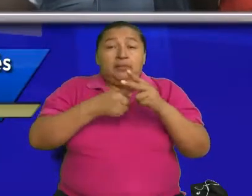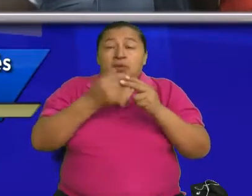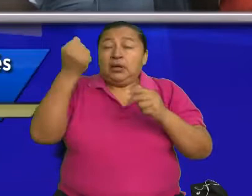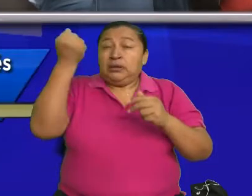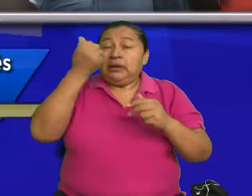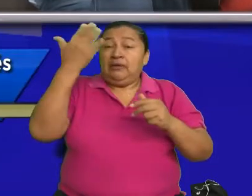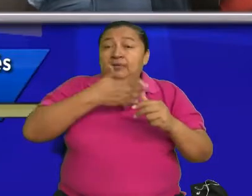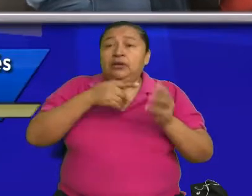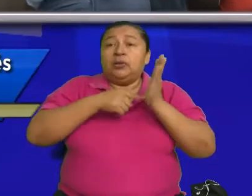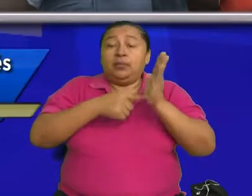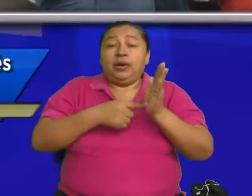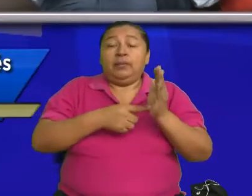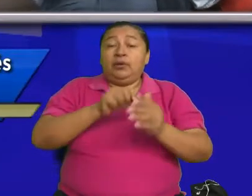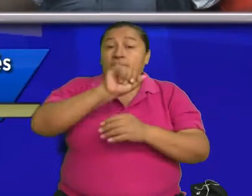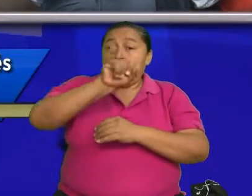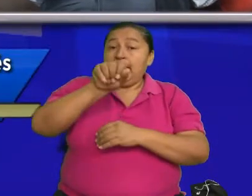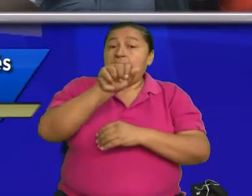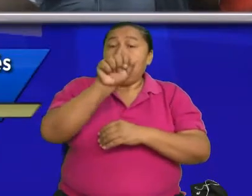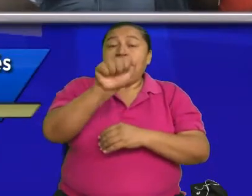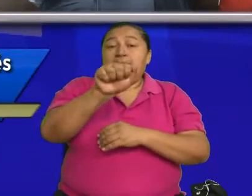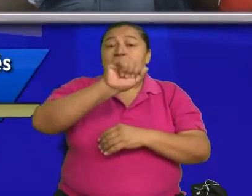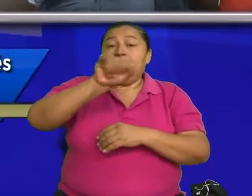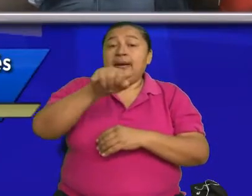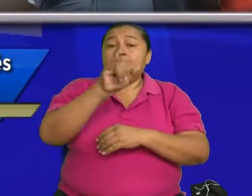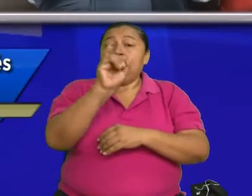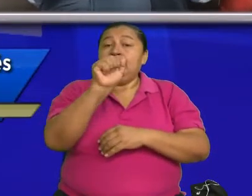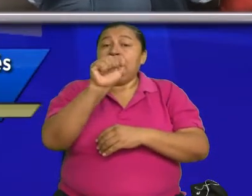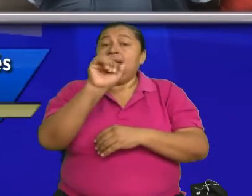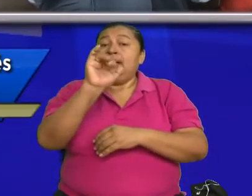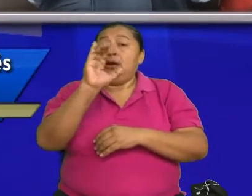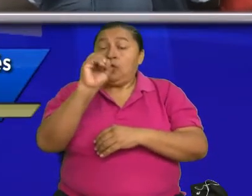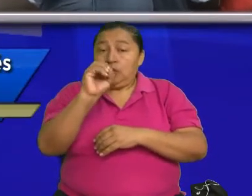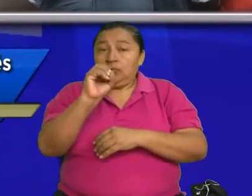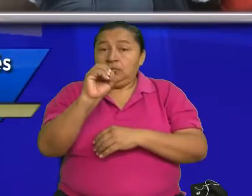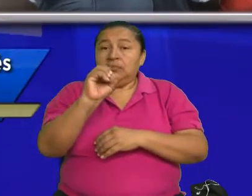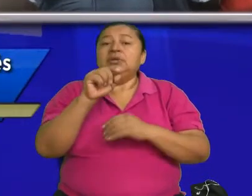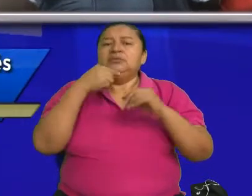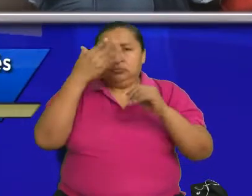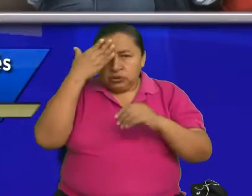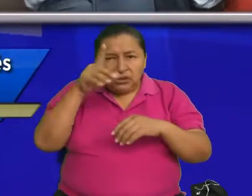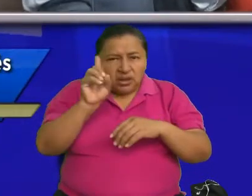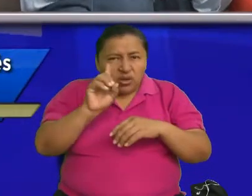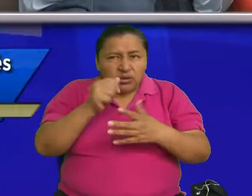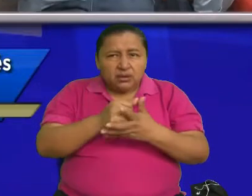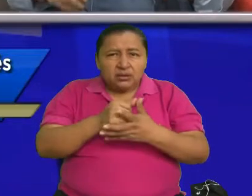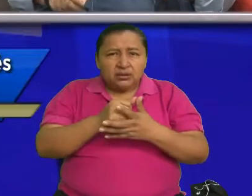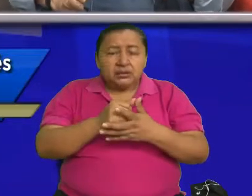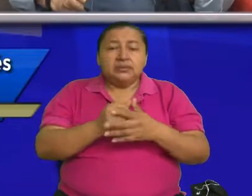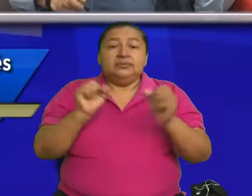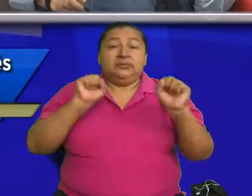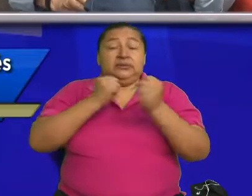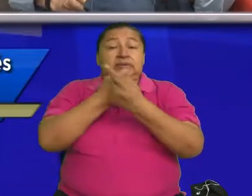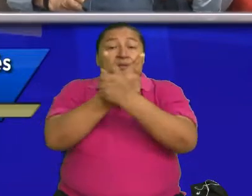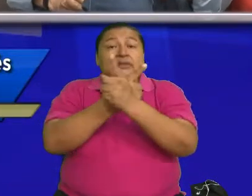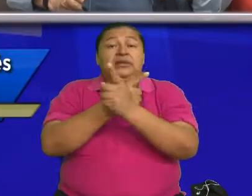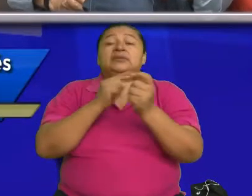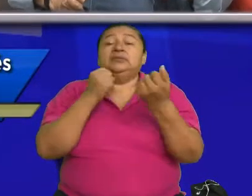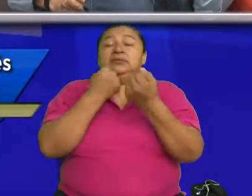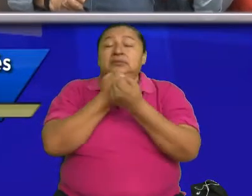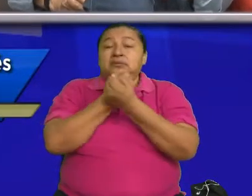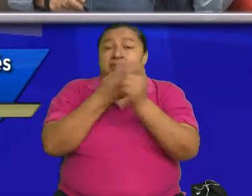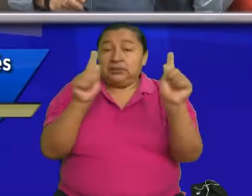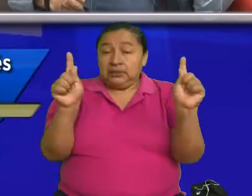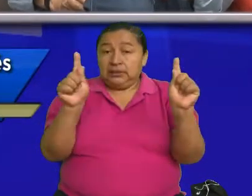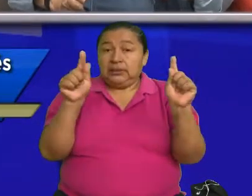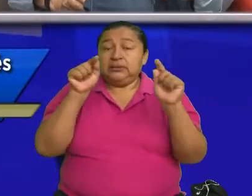veces no sabemos. Por ejemplo, el ayaco. ¿El ayaco, sabes de dónde? No, no. De Santa Teresa. Ok. Ahí